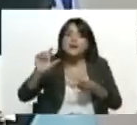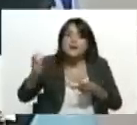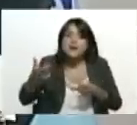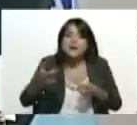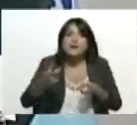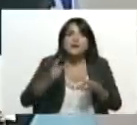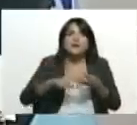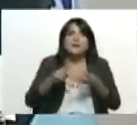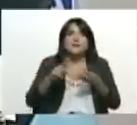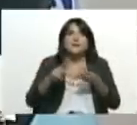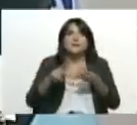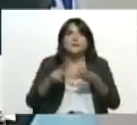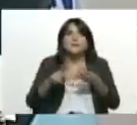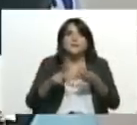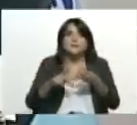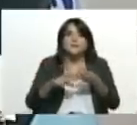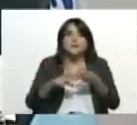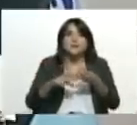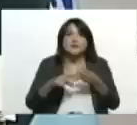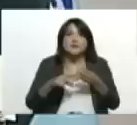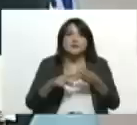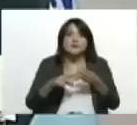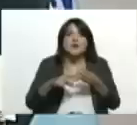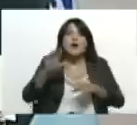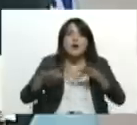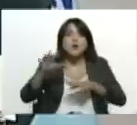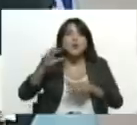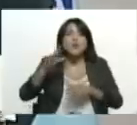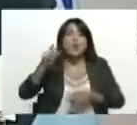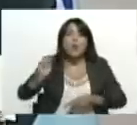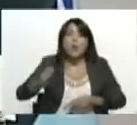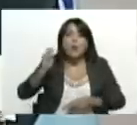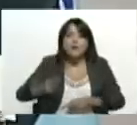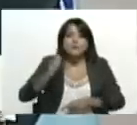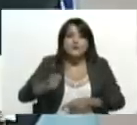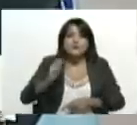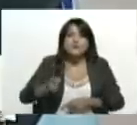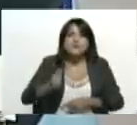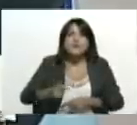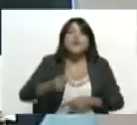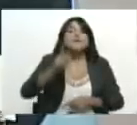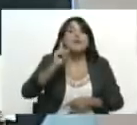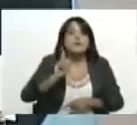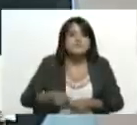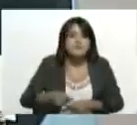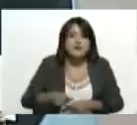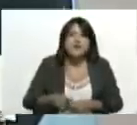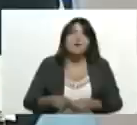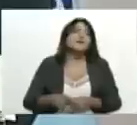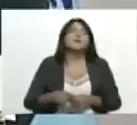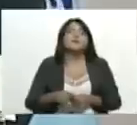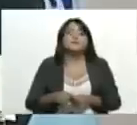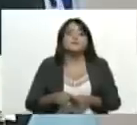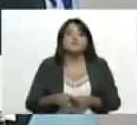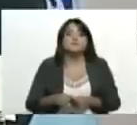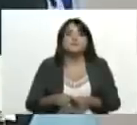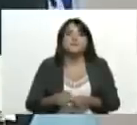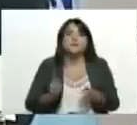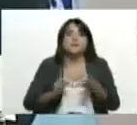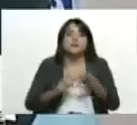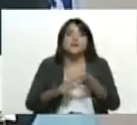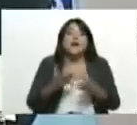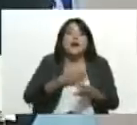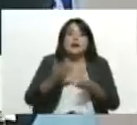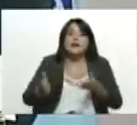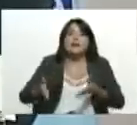corrupción de algunos jueces los hechos al margen de la ley en la alcaldía de